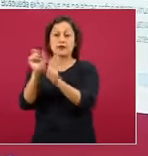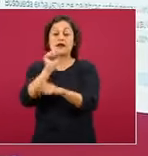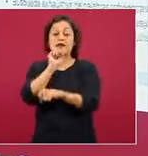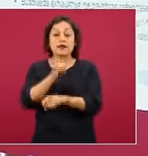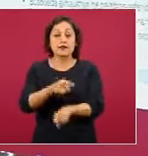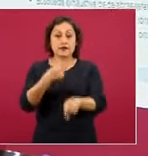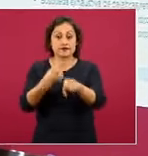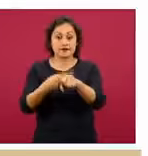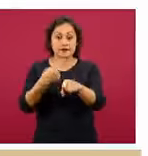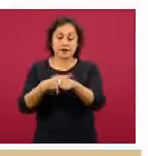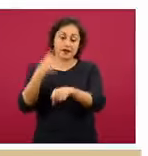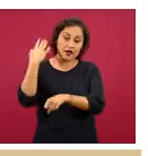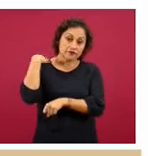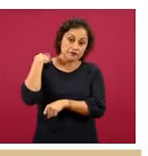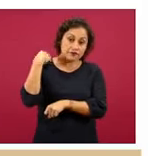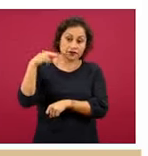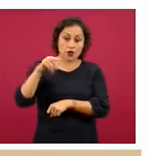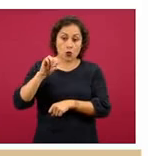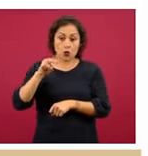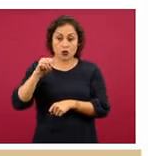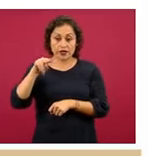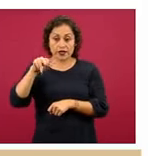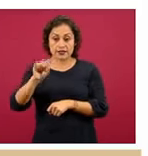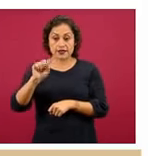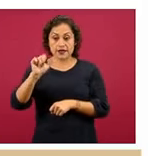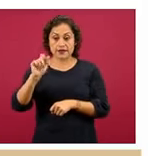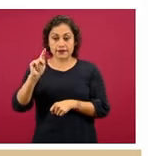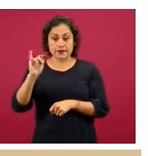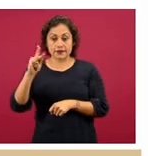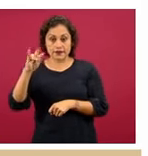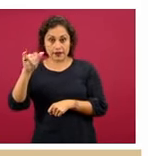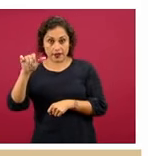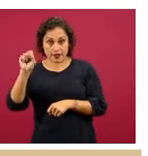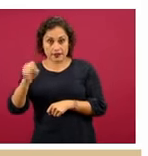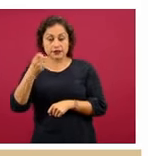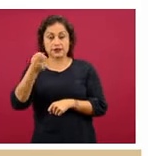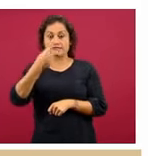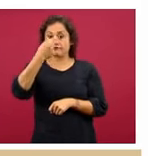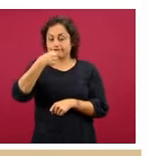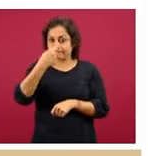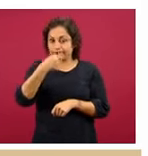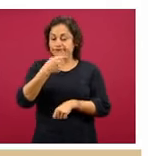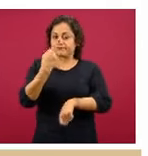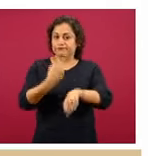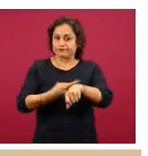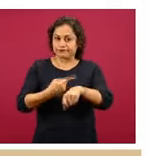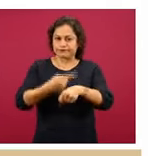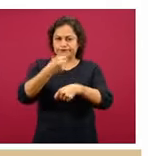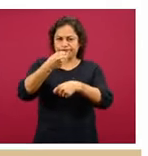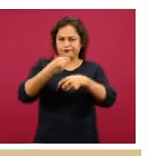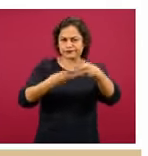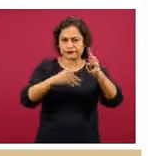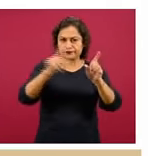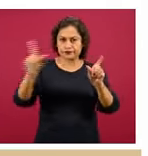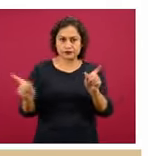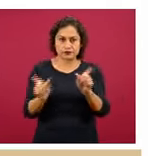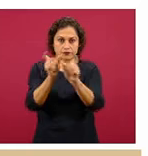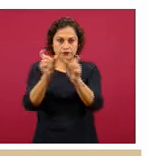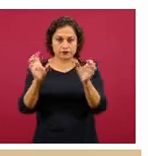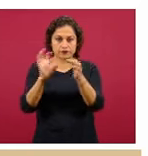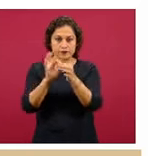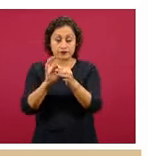atípicas o distrés respiratorio, que también fue de las formas que se ha expresado. Tomando en cuenta esto, de